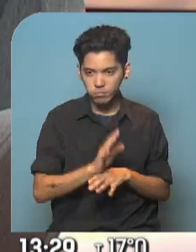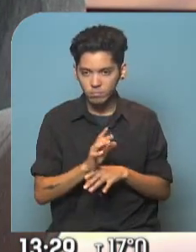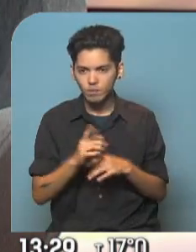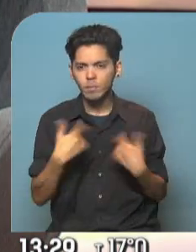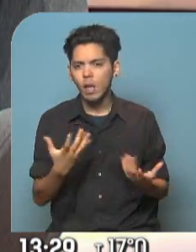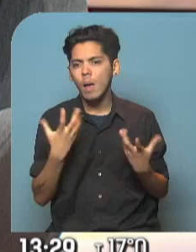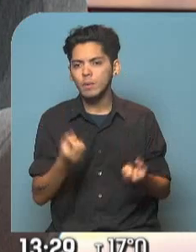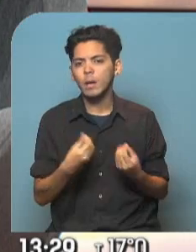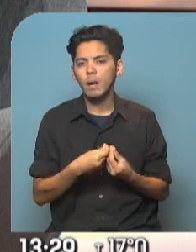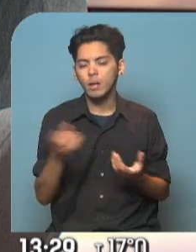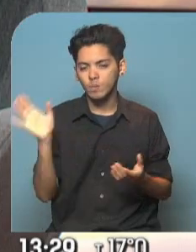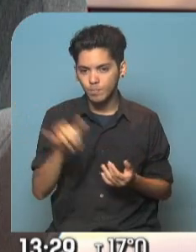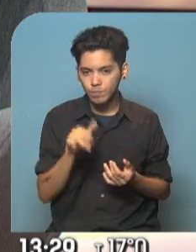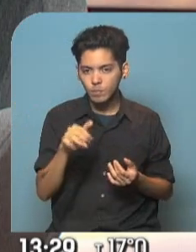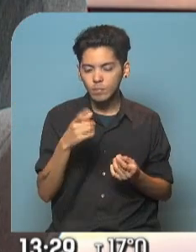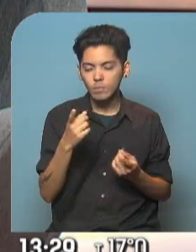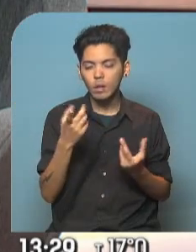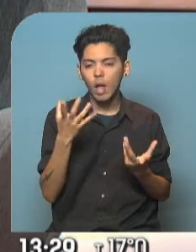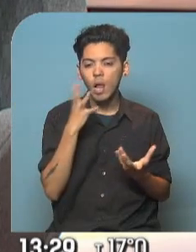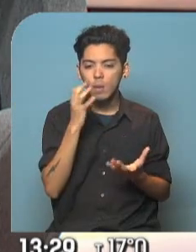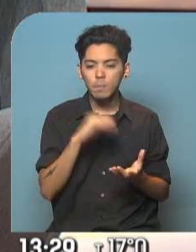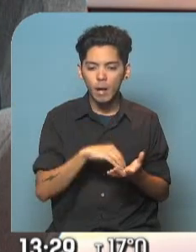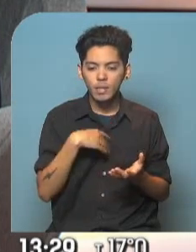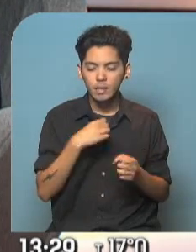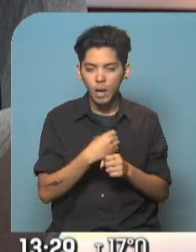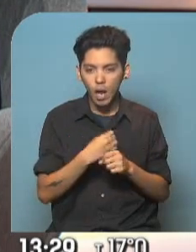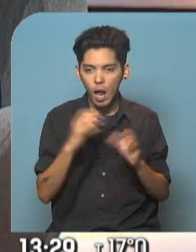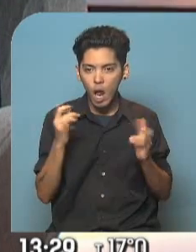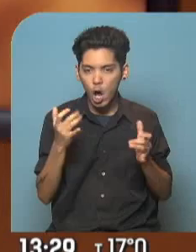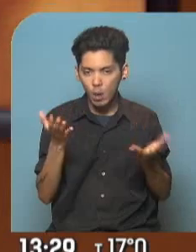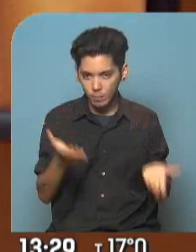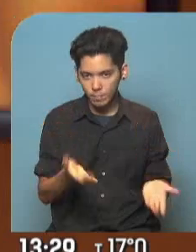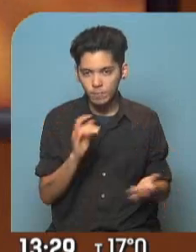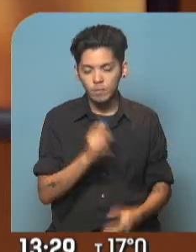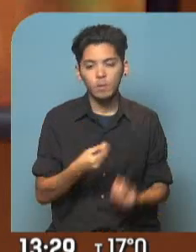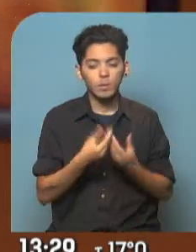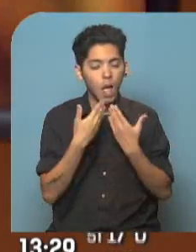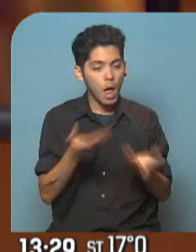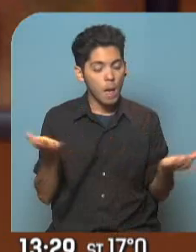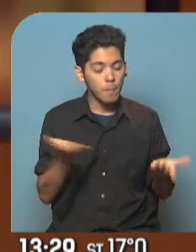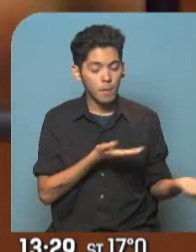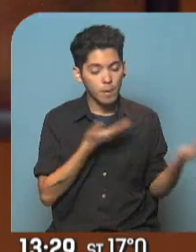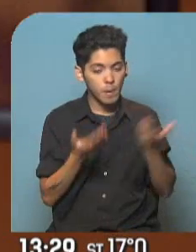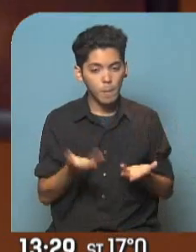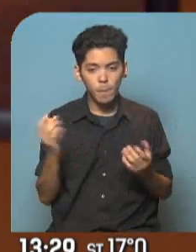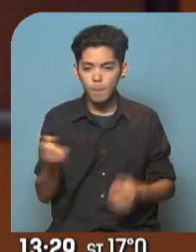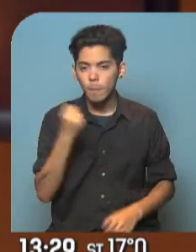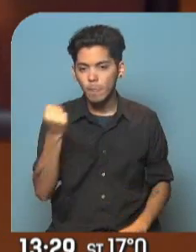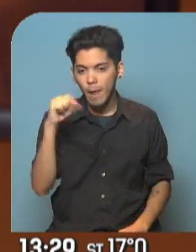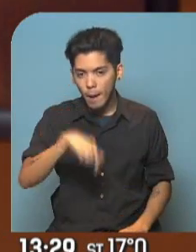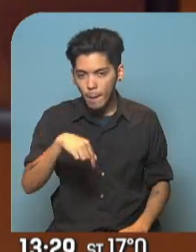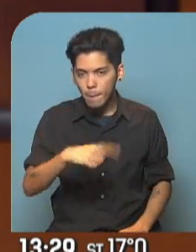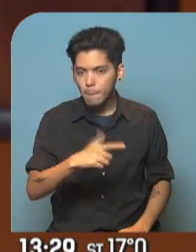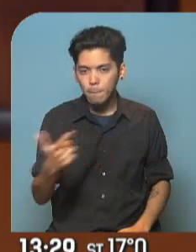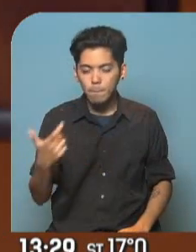le conviene en búsqueda de una salida laboral, estudiar a nuestros jóvenes. Muchas gracias por invitarme y bueno, es muy importante esto porque